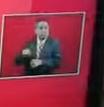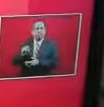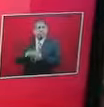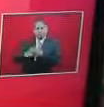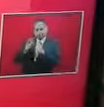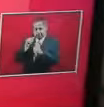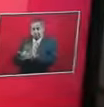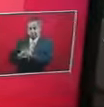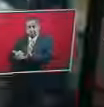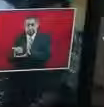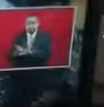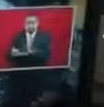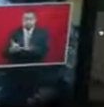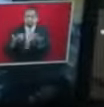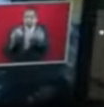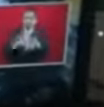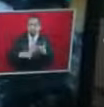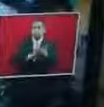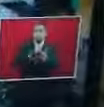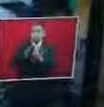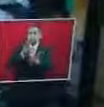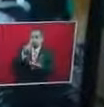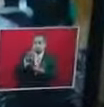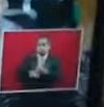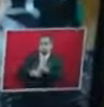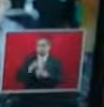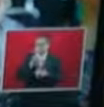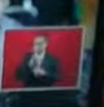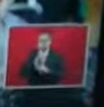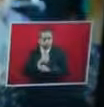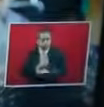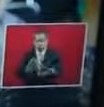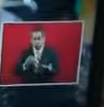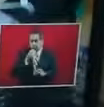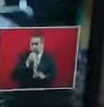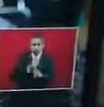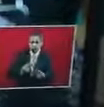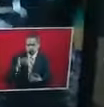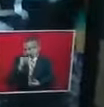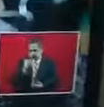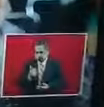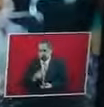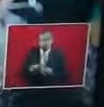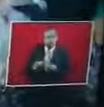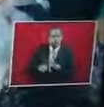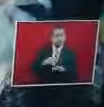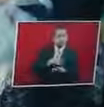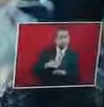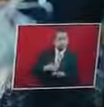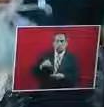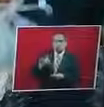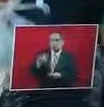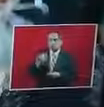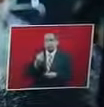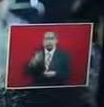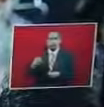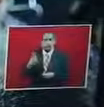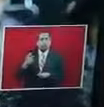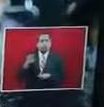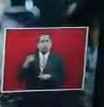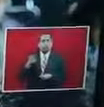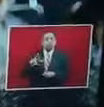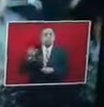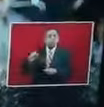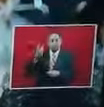en el pago de empresas fantasmas en desayunos infantiles, y su hijo Eleazar Guerrero, director